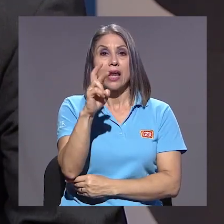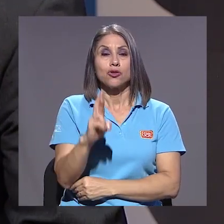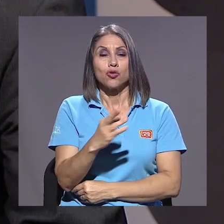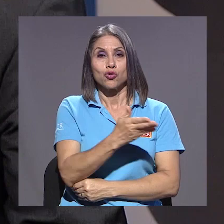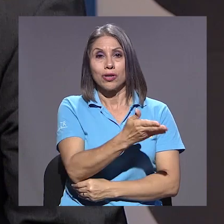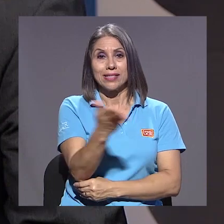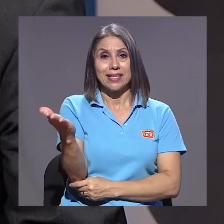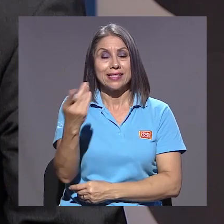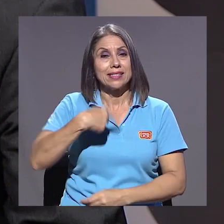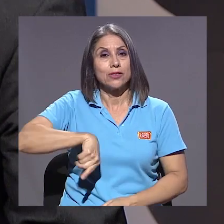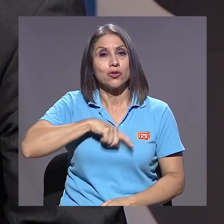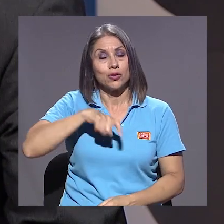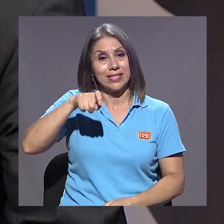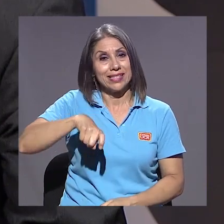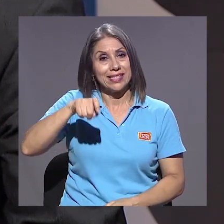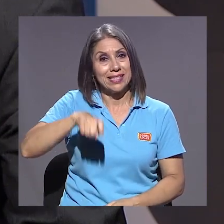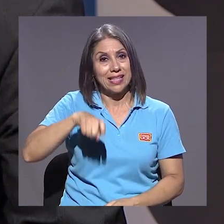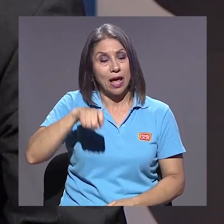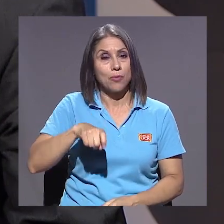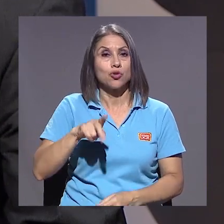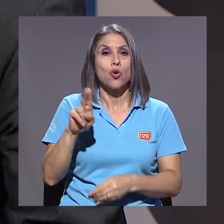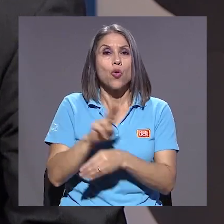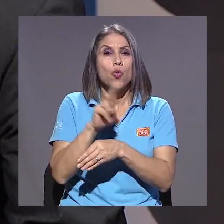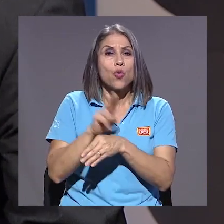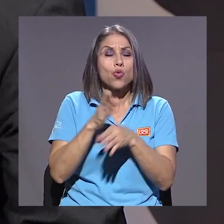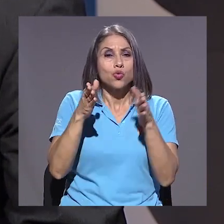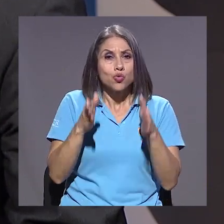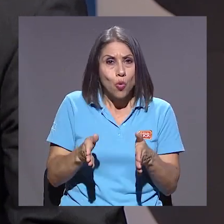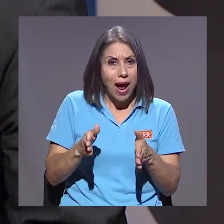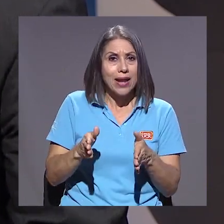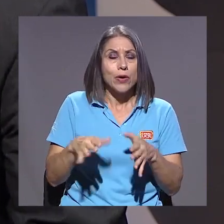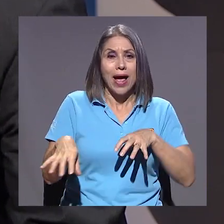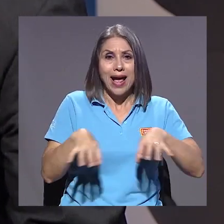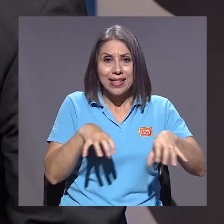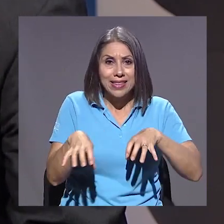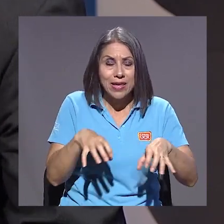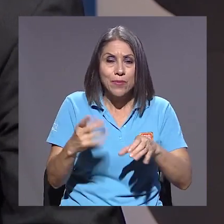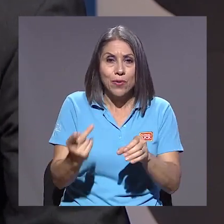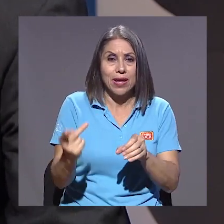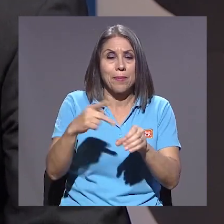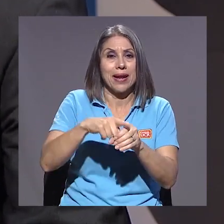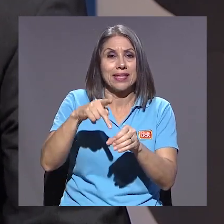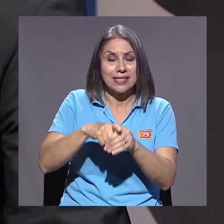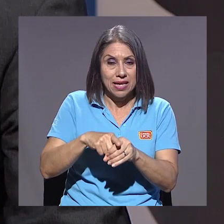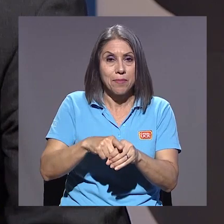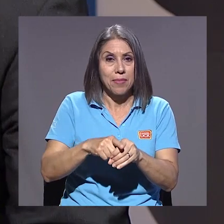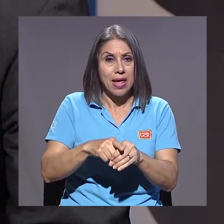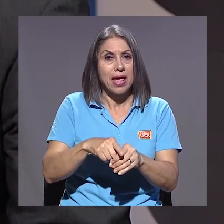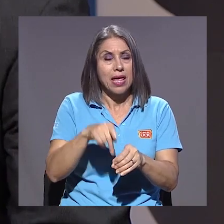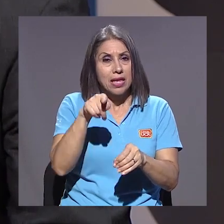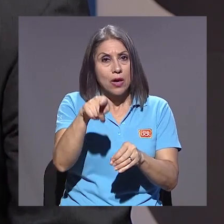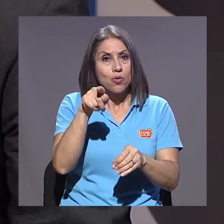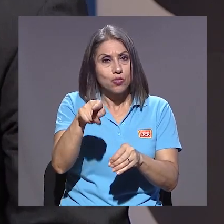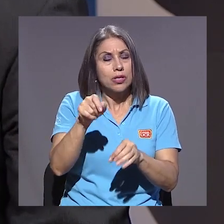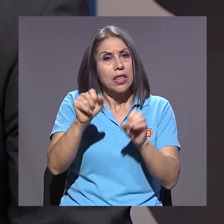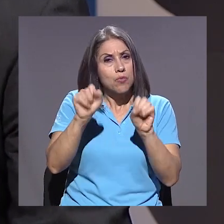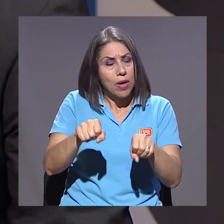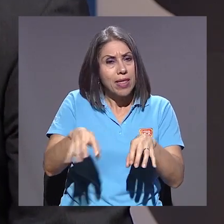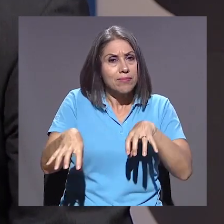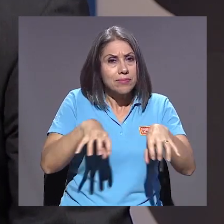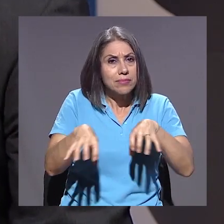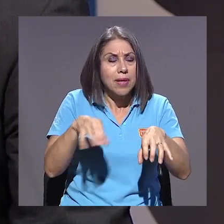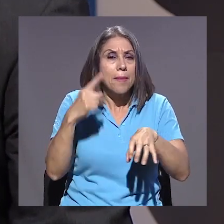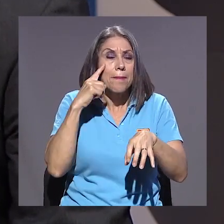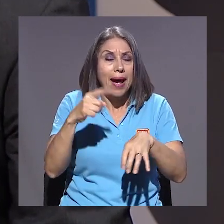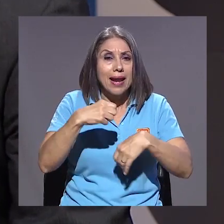costarricenses que necesitamos un usuario, una persona usuario activa que participe que sea sujeto activo en la construcción de